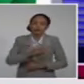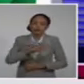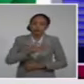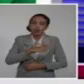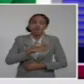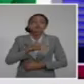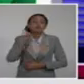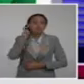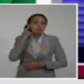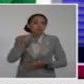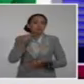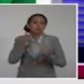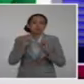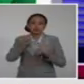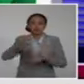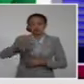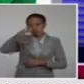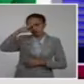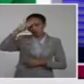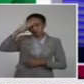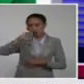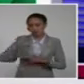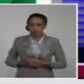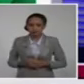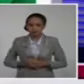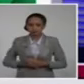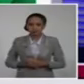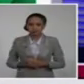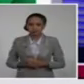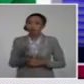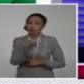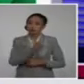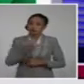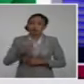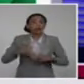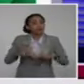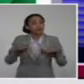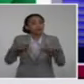en nuestro país. Reiteramos nuestras condolencias a familiares y amistades.